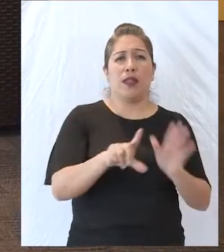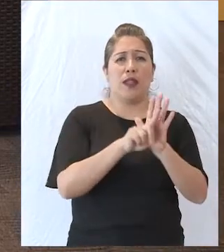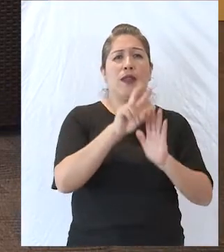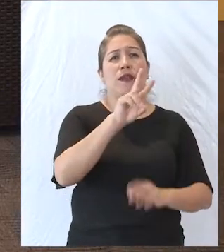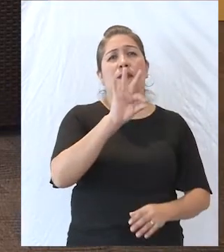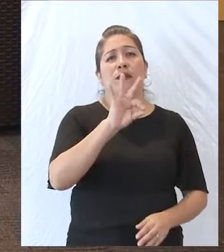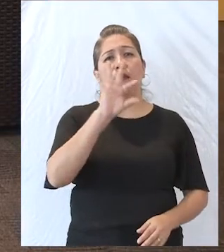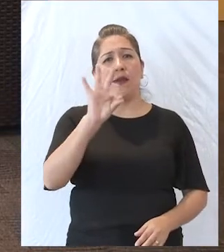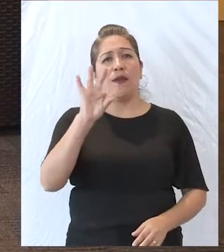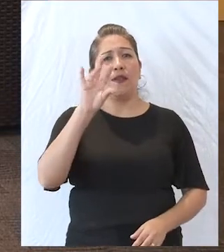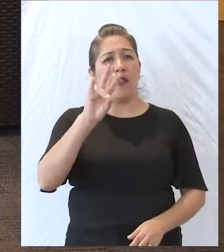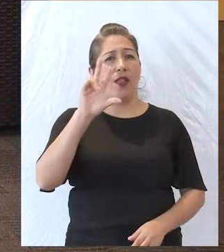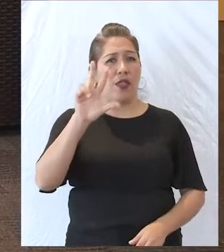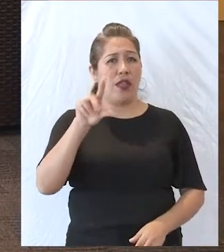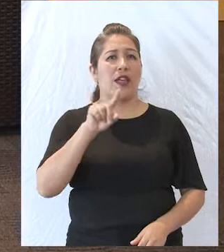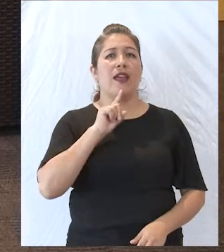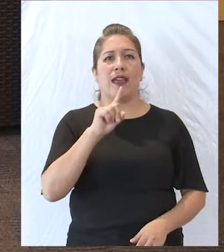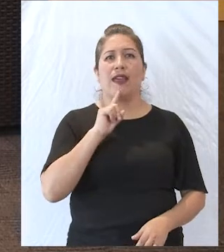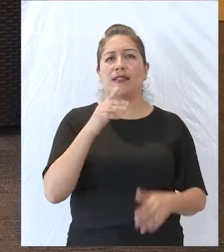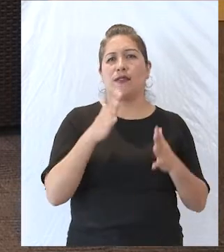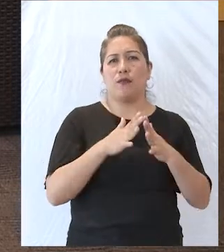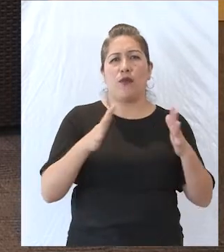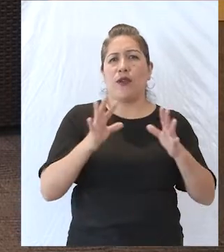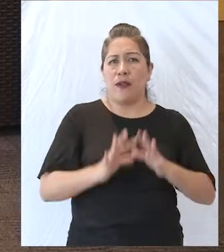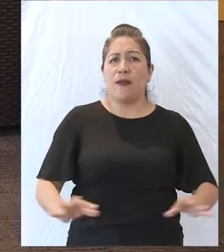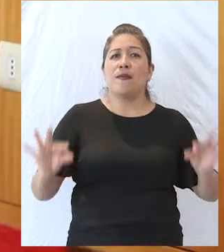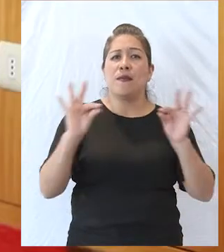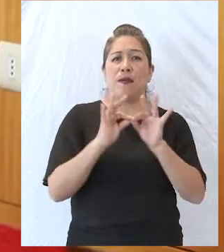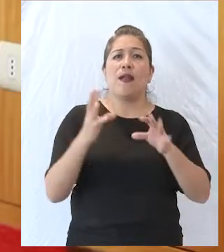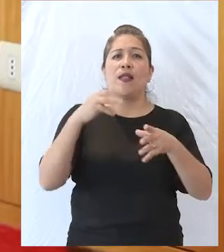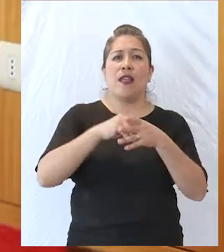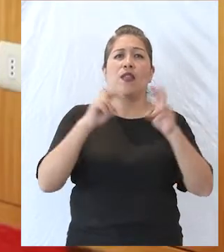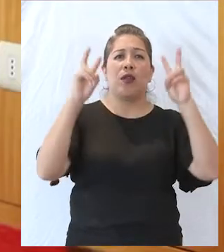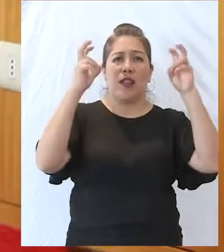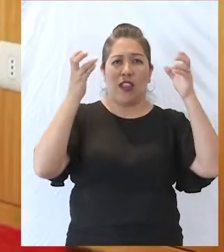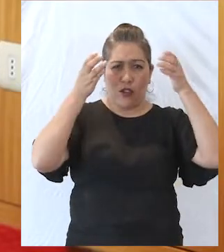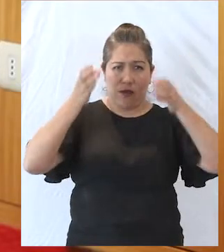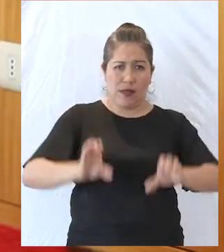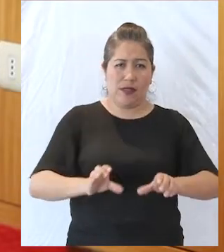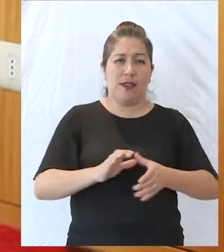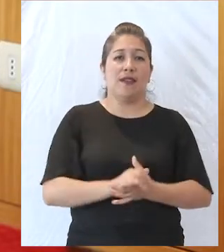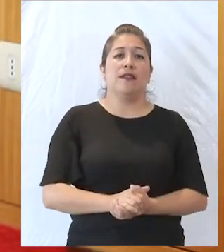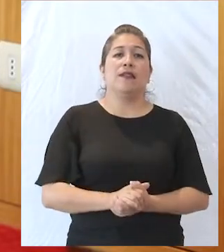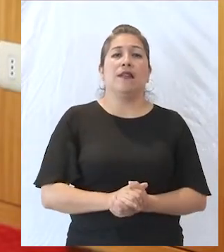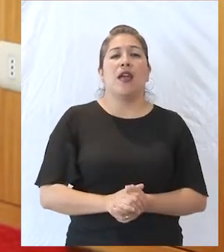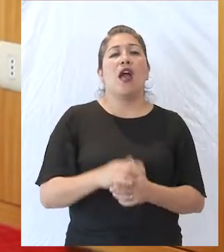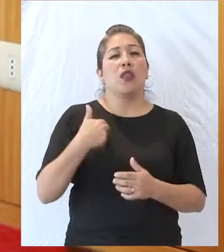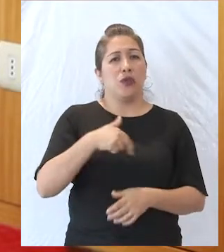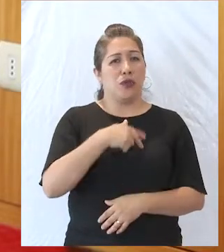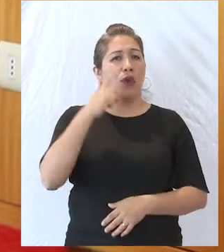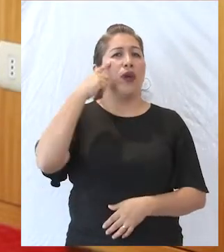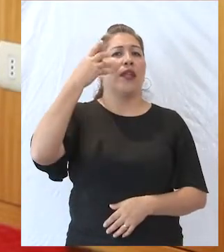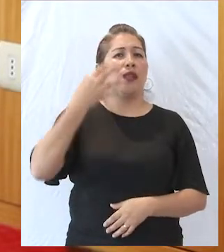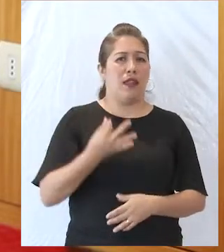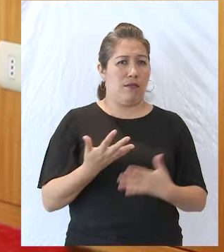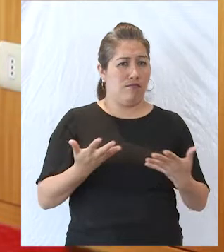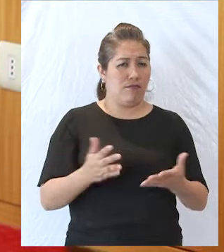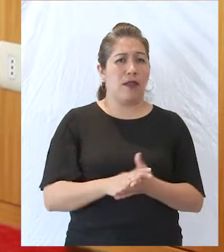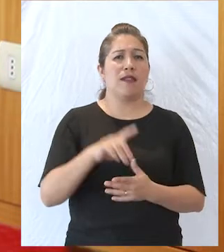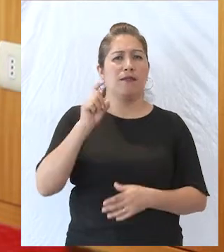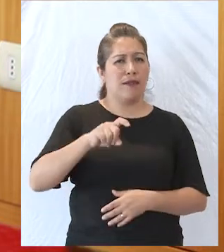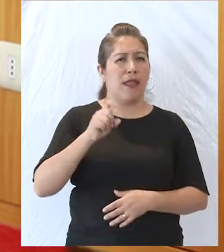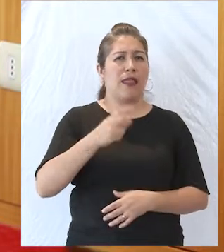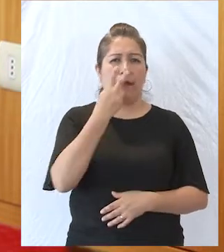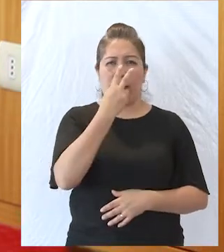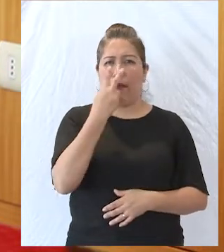Creemos nosotros que la Ley 29973 es un logro importante en el marco de la Convención, pero creemos